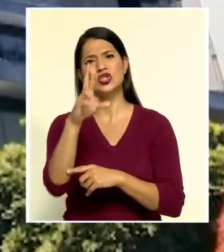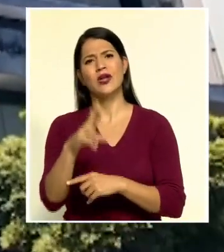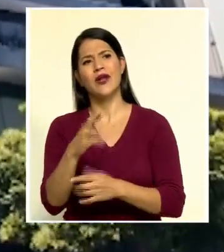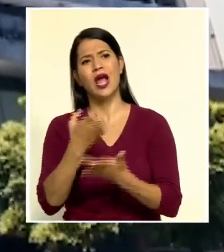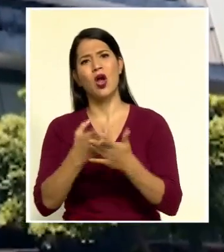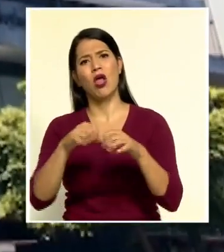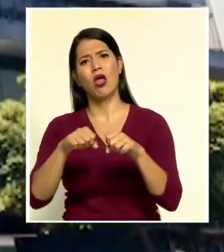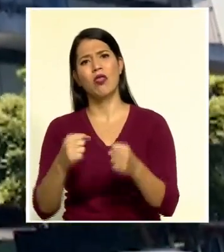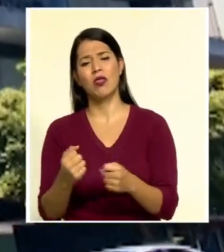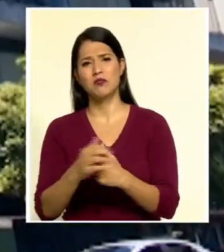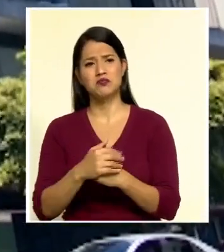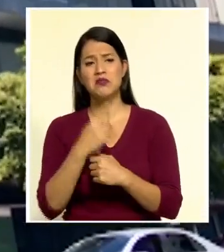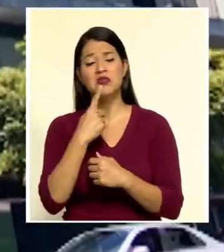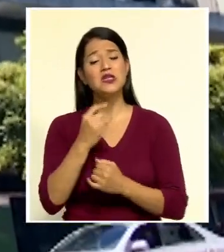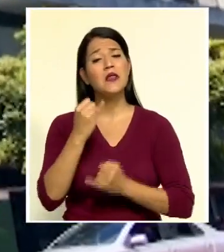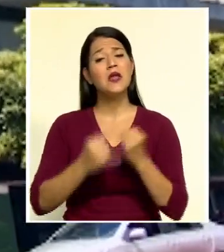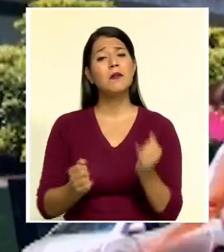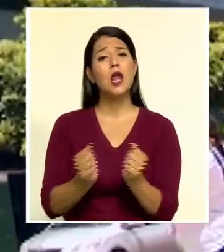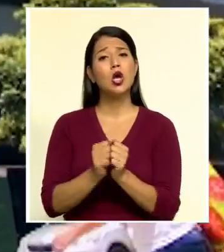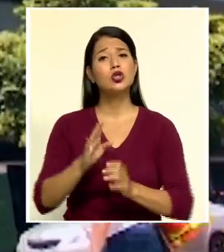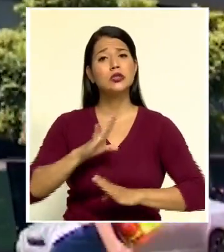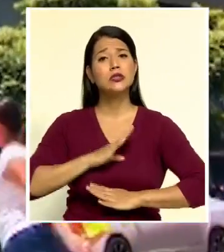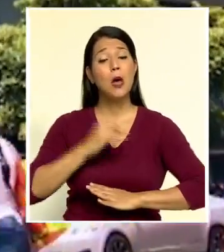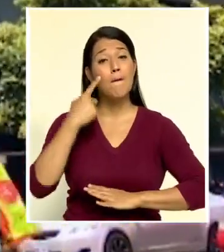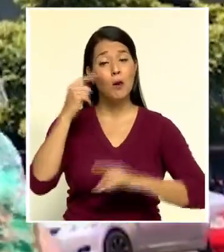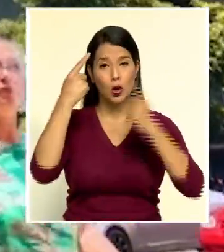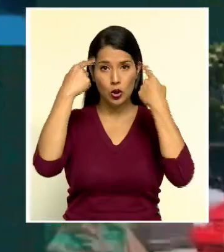con satisfacción por los resultados logrados.